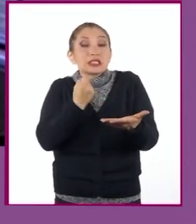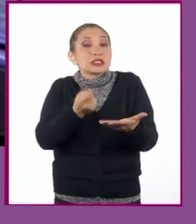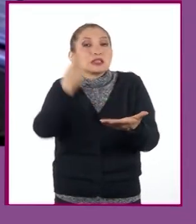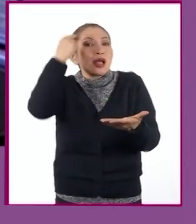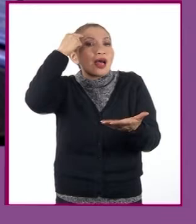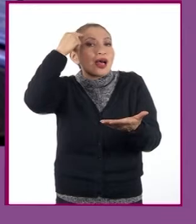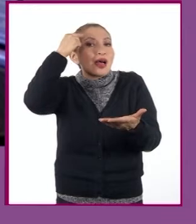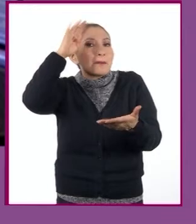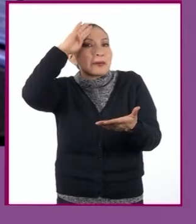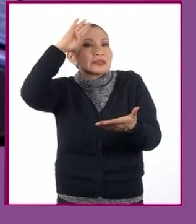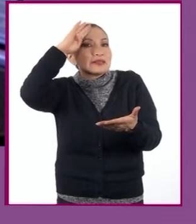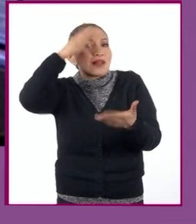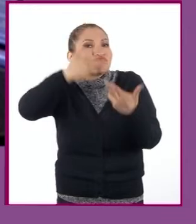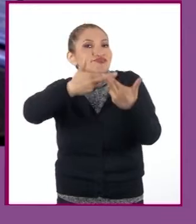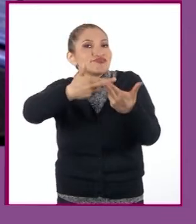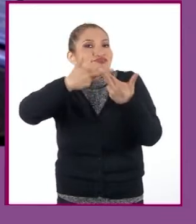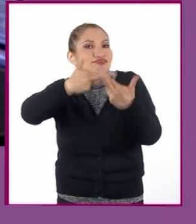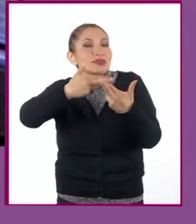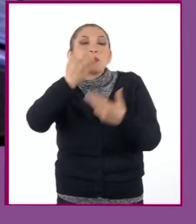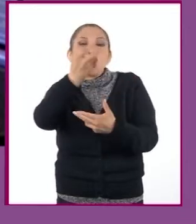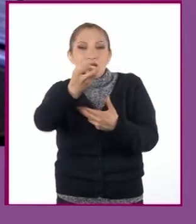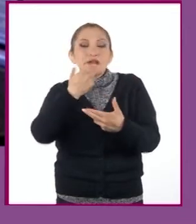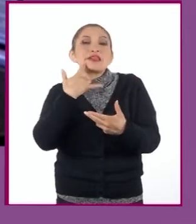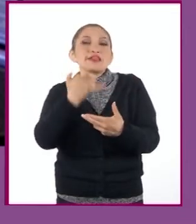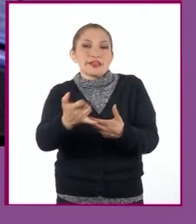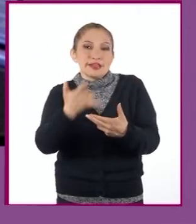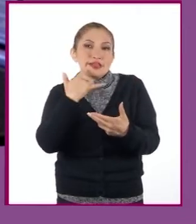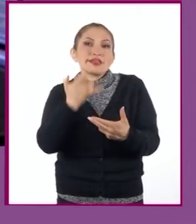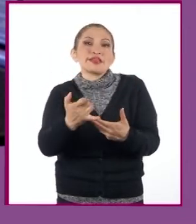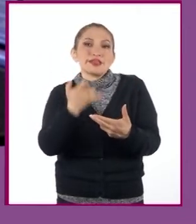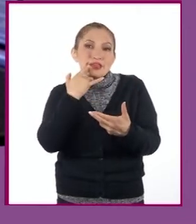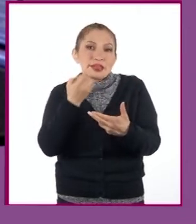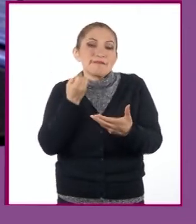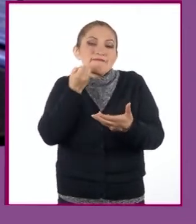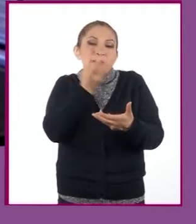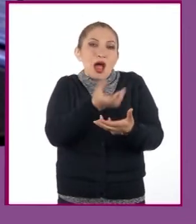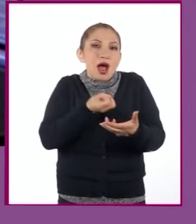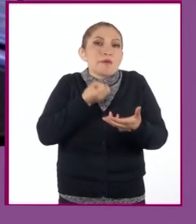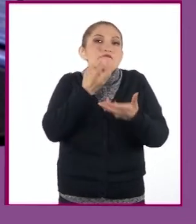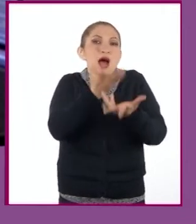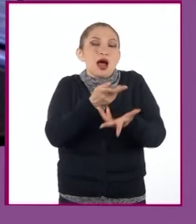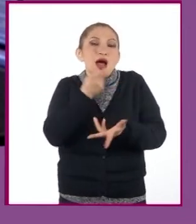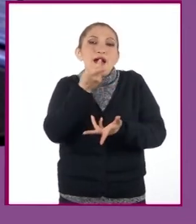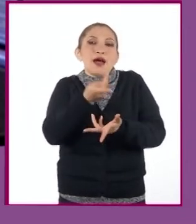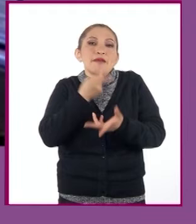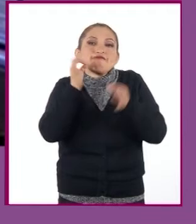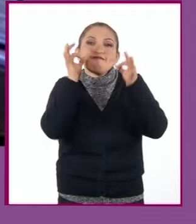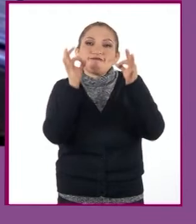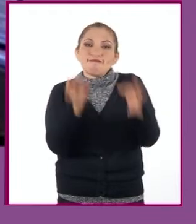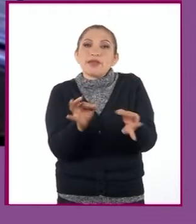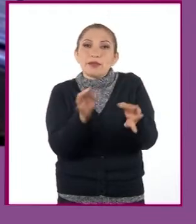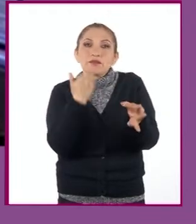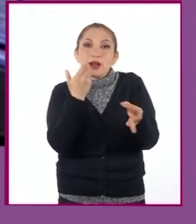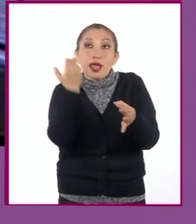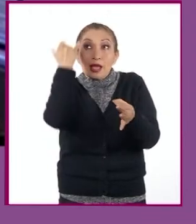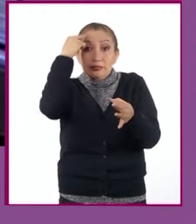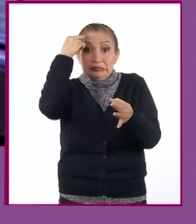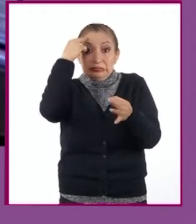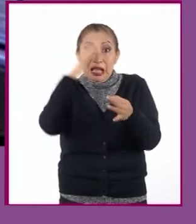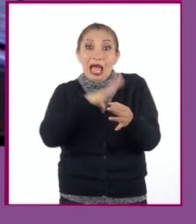es la forma de pensar que tenemos. Por eso hay que procurar expresarnos de la mejor manera posible, porque